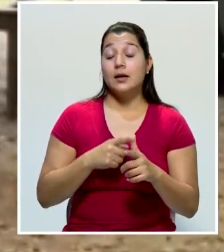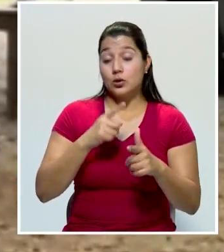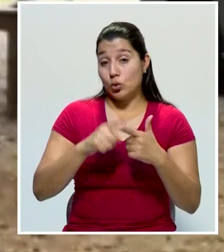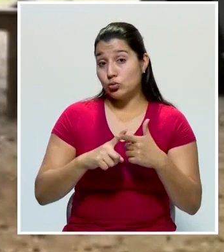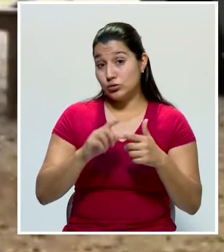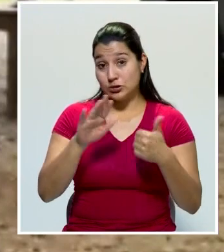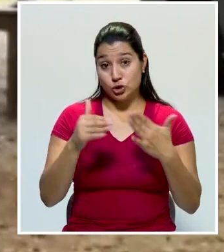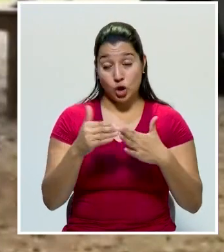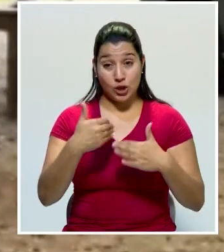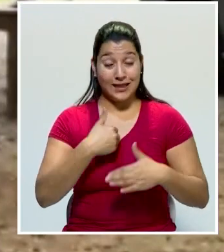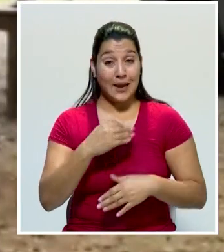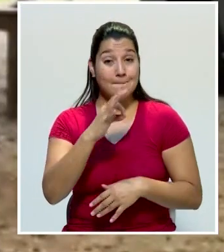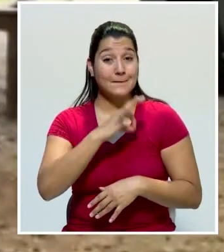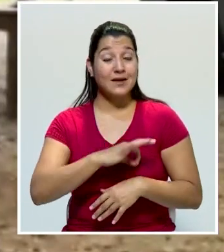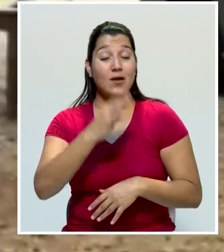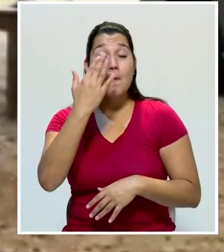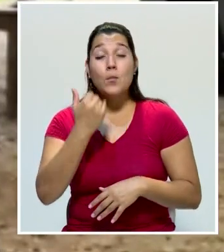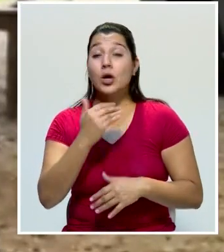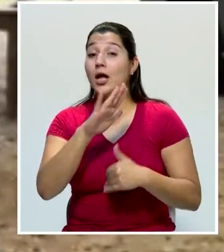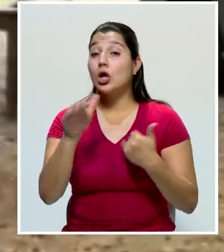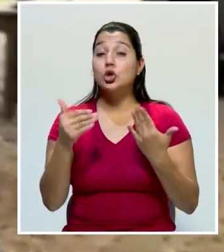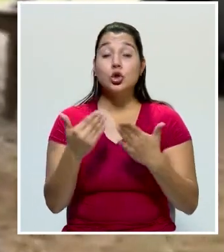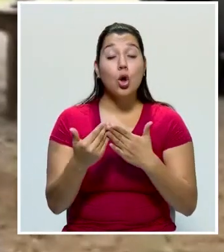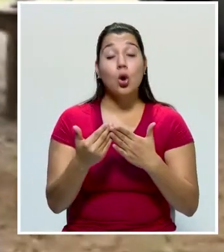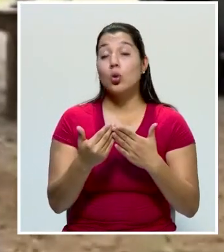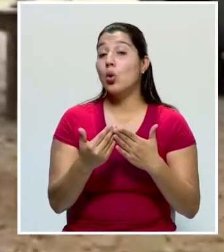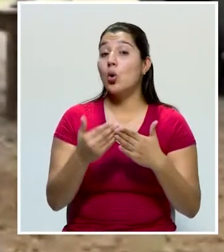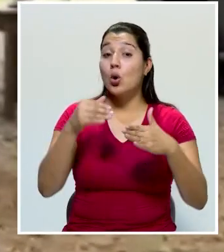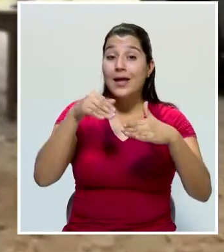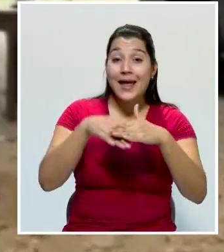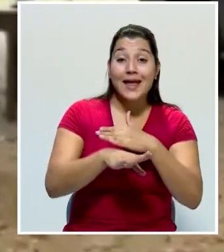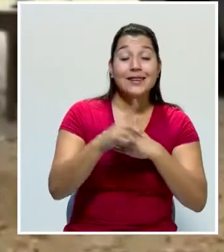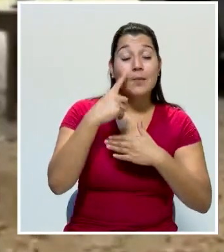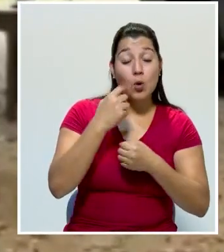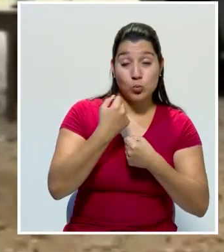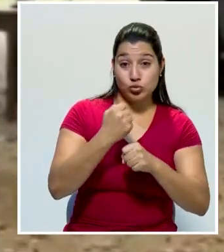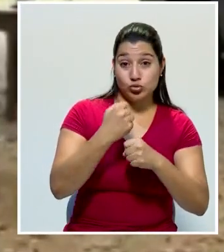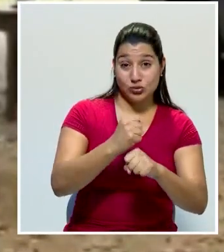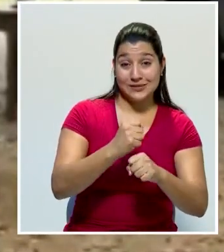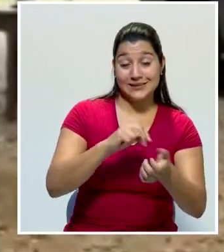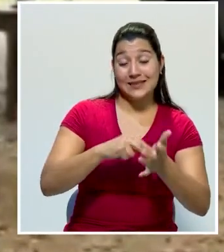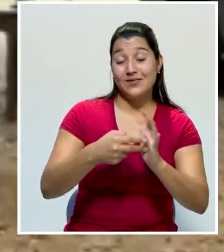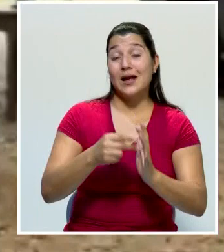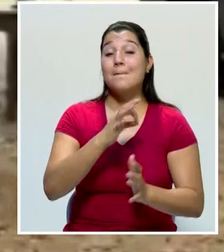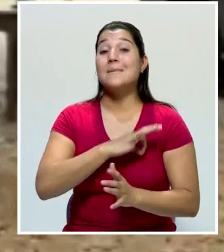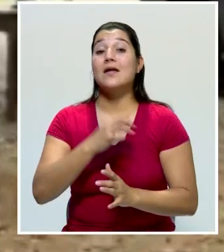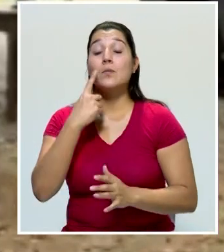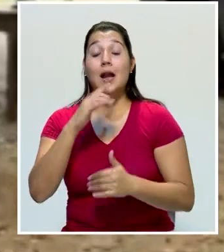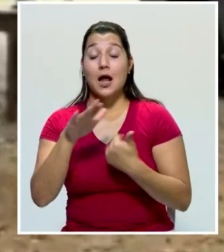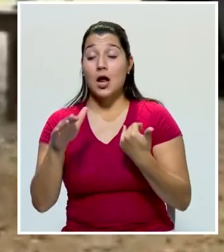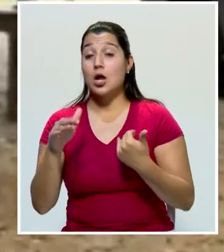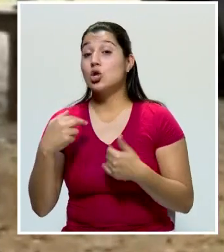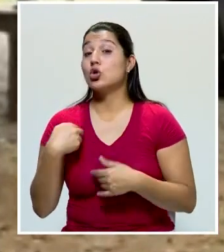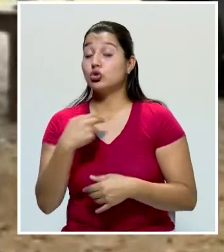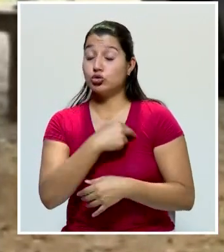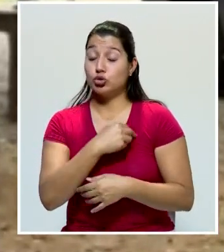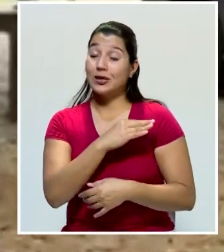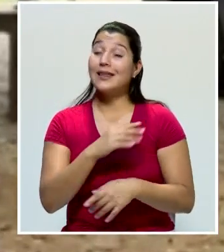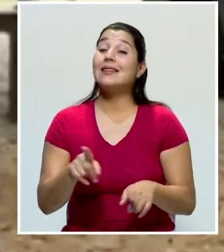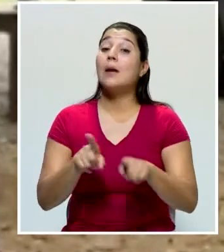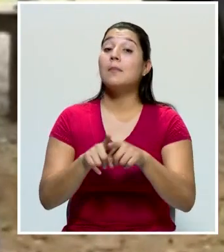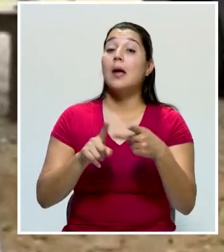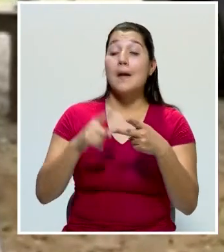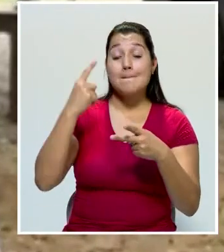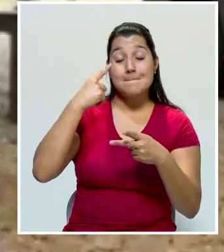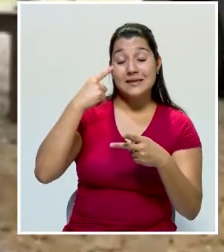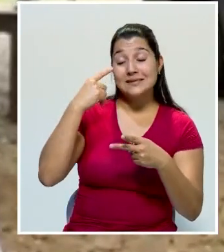ver beneficiados porque indirectamente todo lo que ingrese a través del gobierno local nos va a beneficiar a nosotros como dirigentes comunales y también pensando mucho en el sector productivo